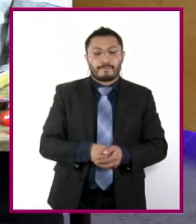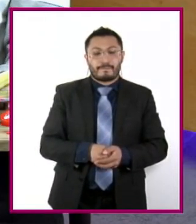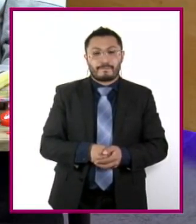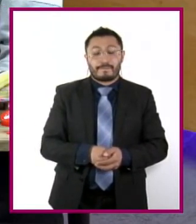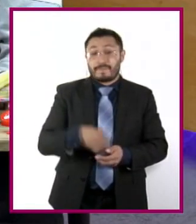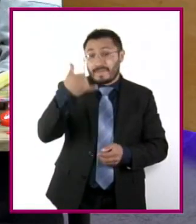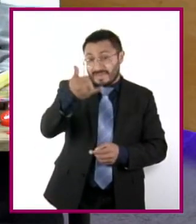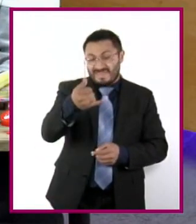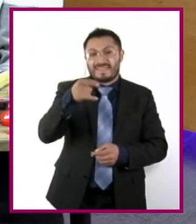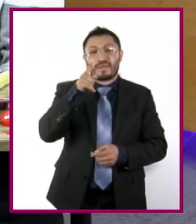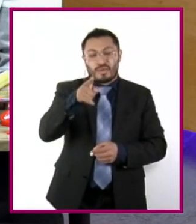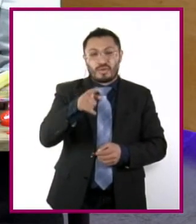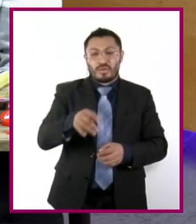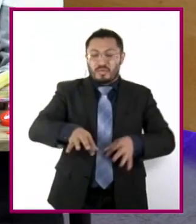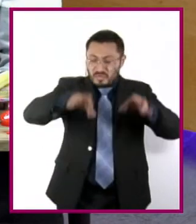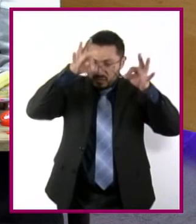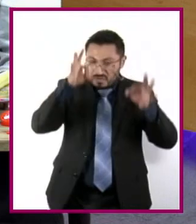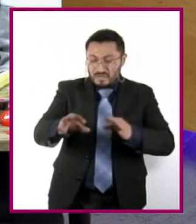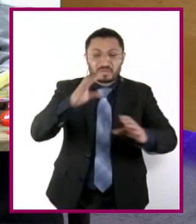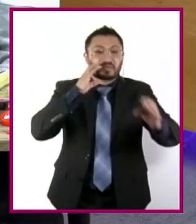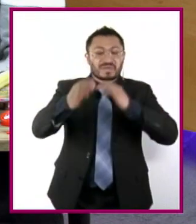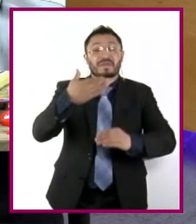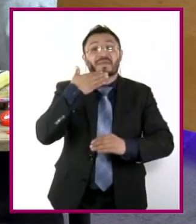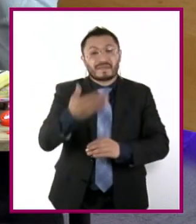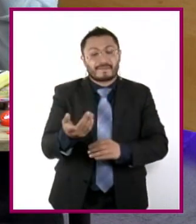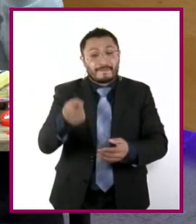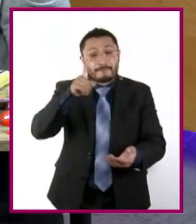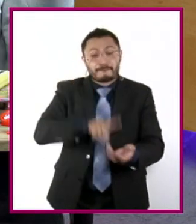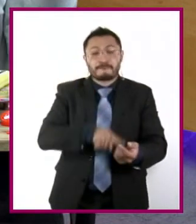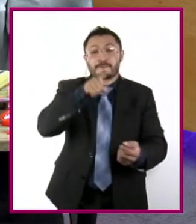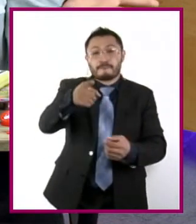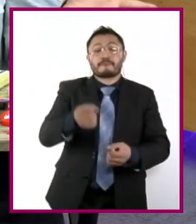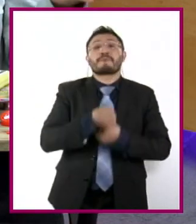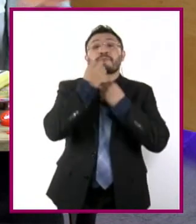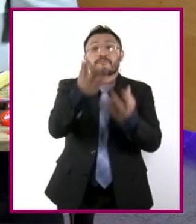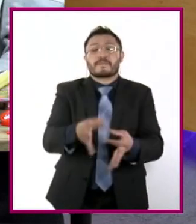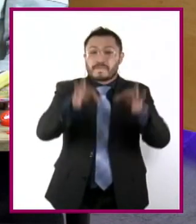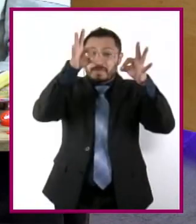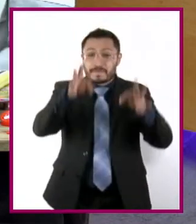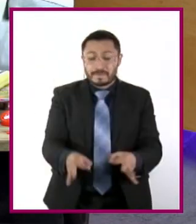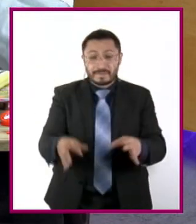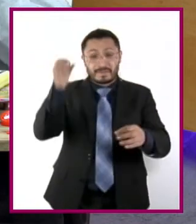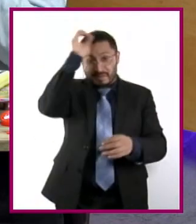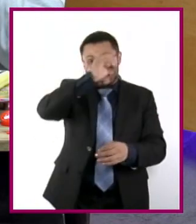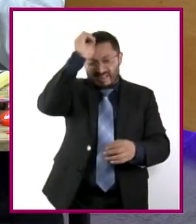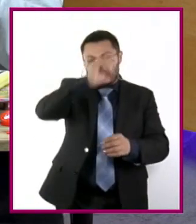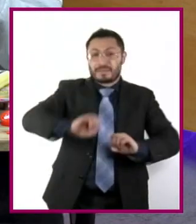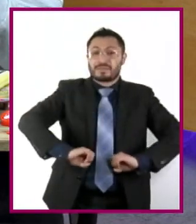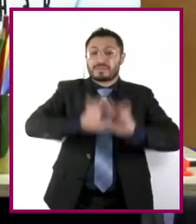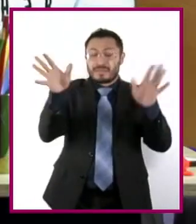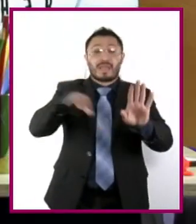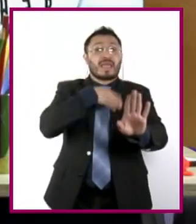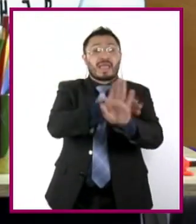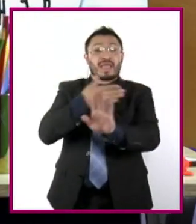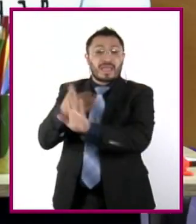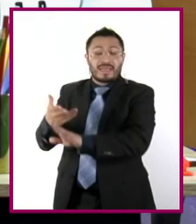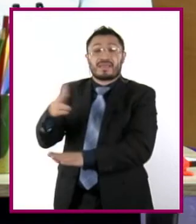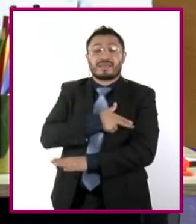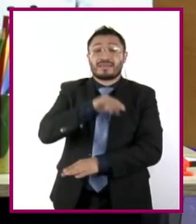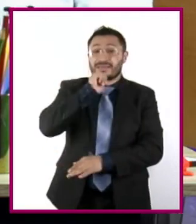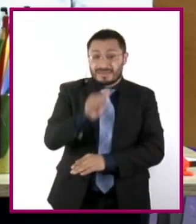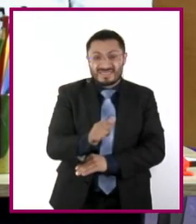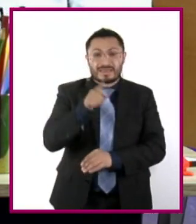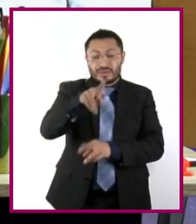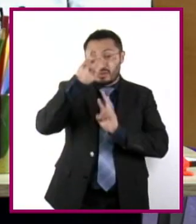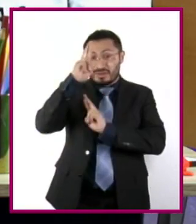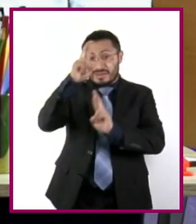y lograr un estilo asertivo de comunicación en el cual expresa de manera adecuada sus opiniones sin herir a los demás. Respeta sus